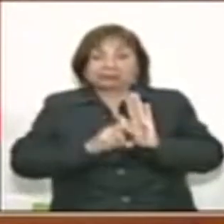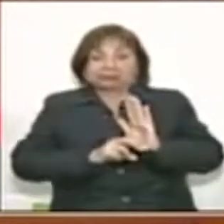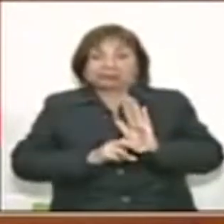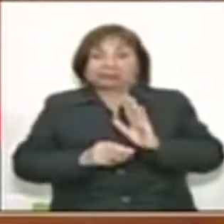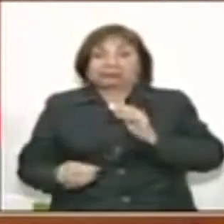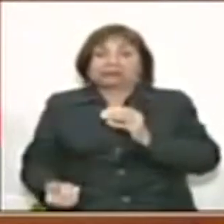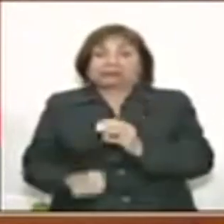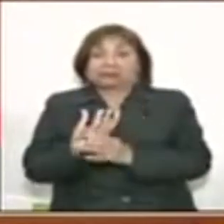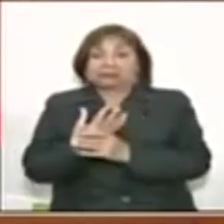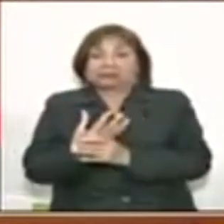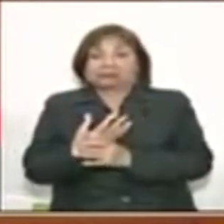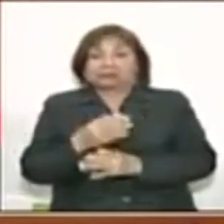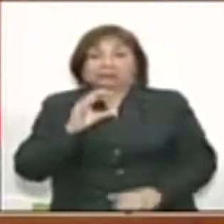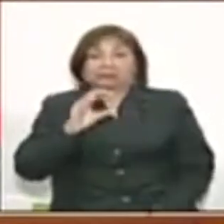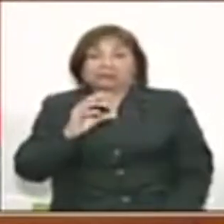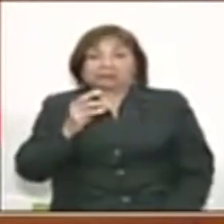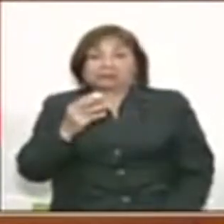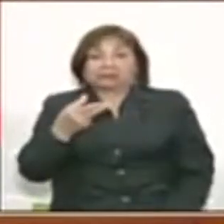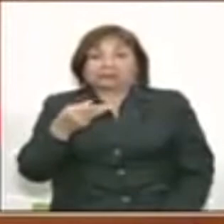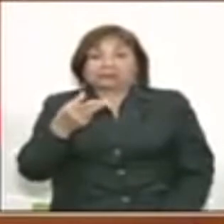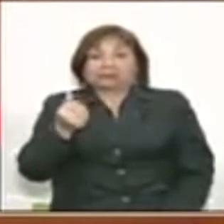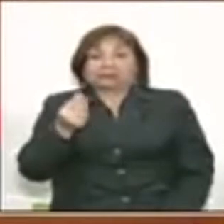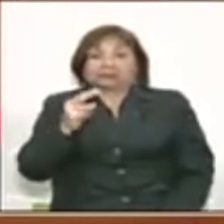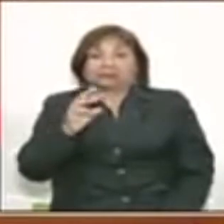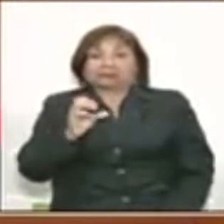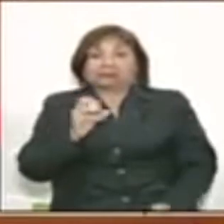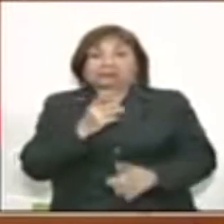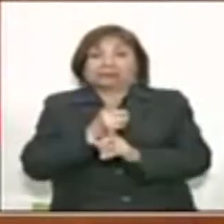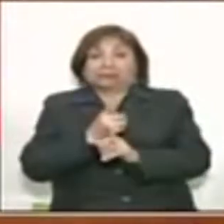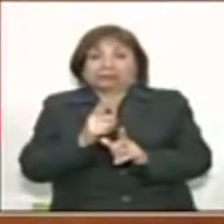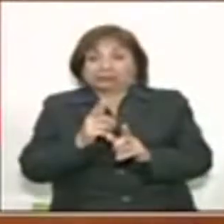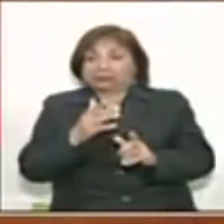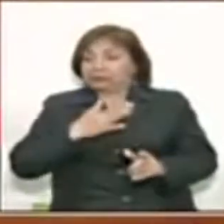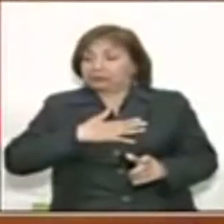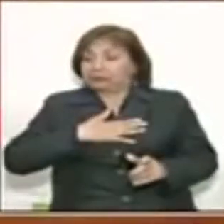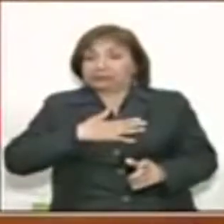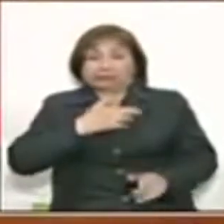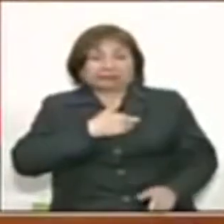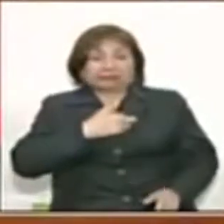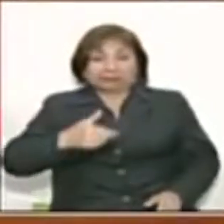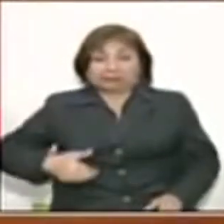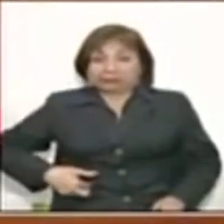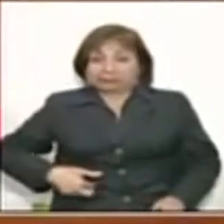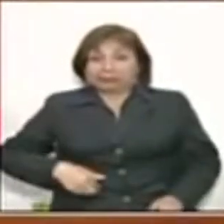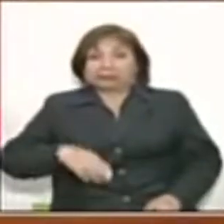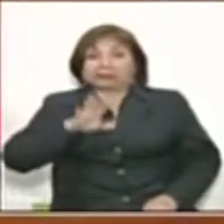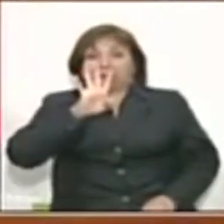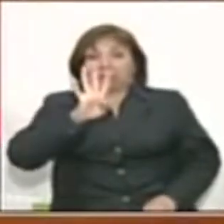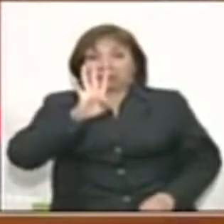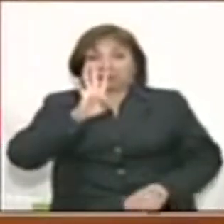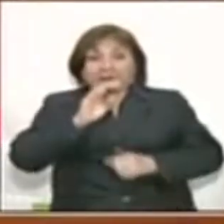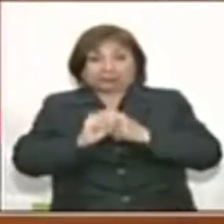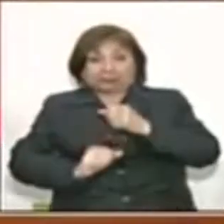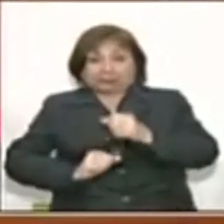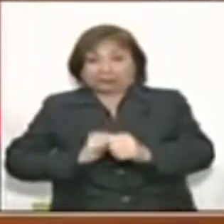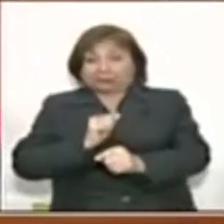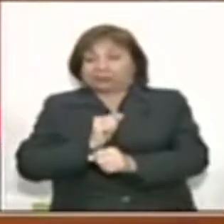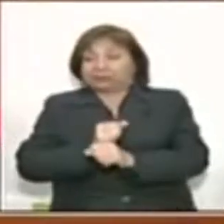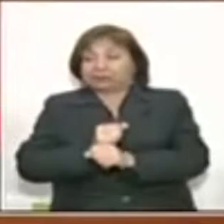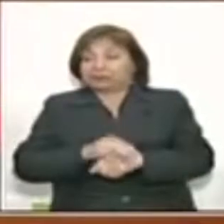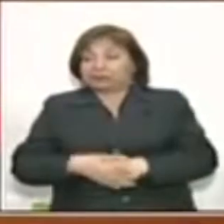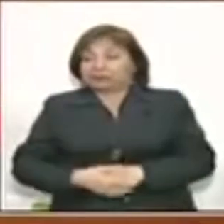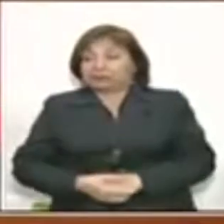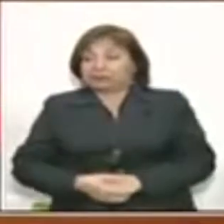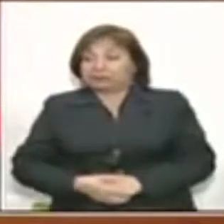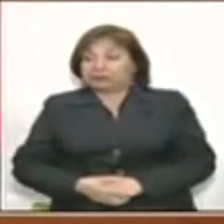Arequipa o de Chavimochic en La Libertad. Mi cargo de presidente regional fue de 4 años y